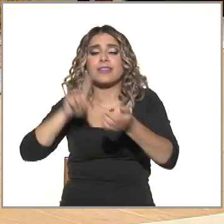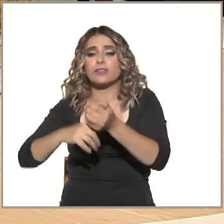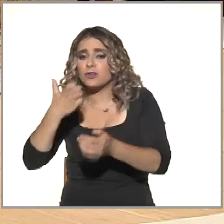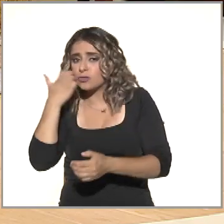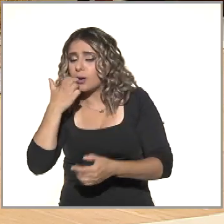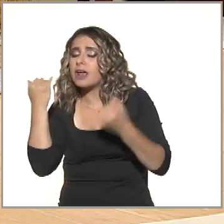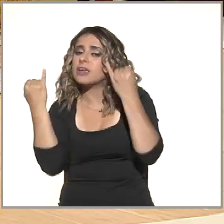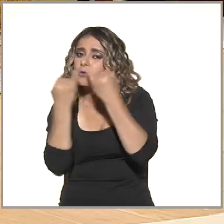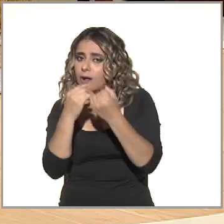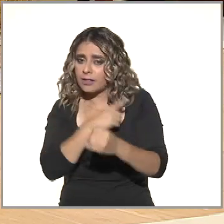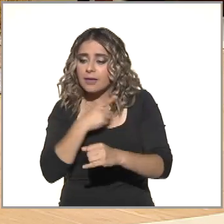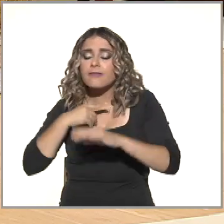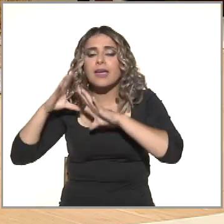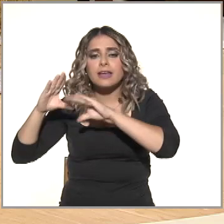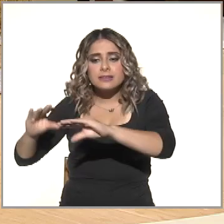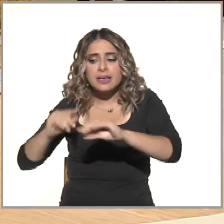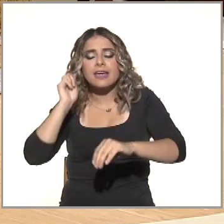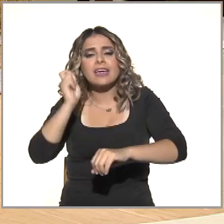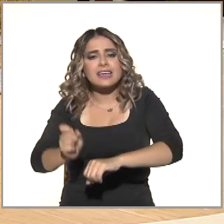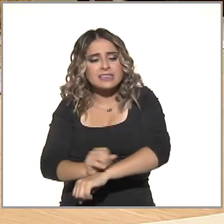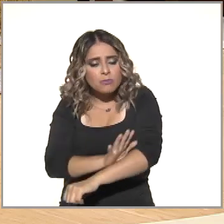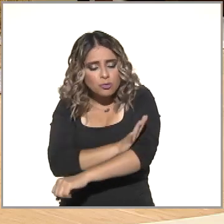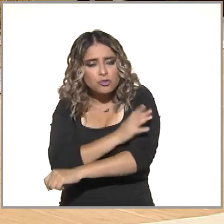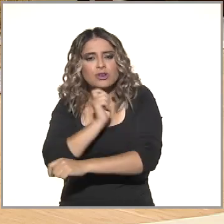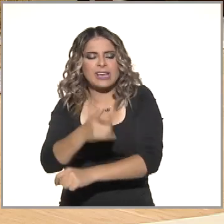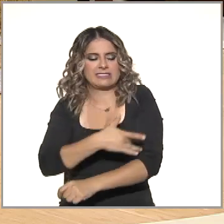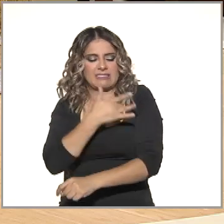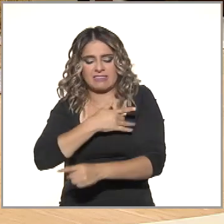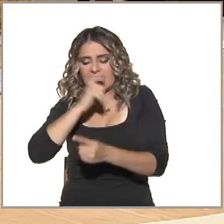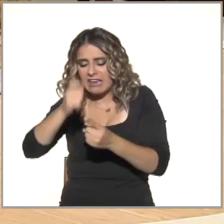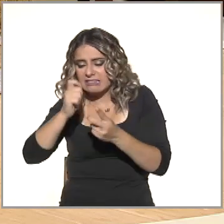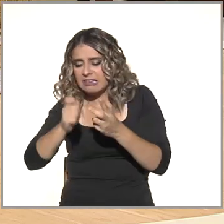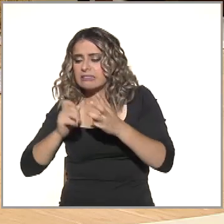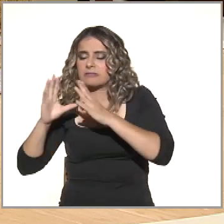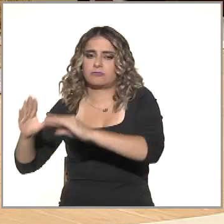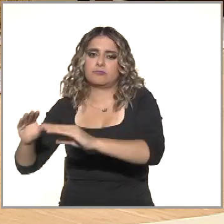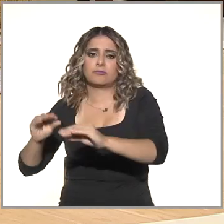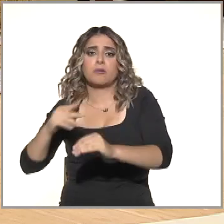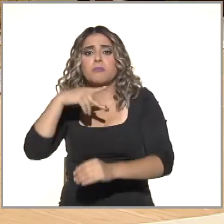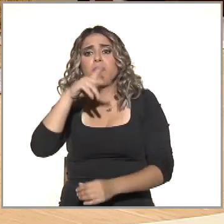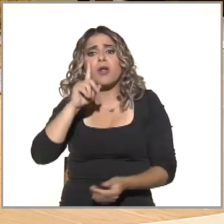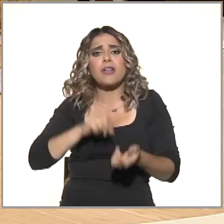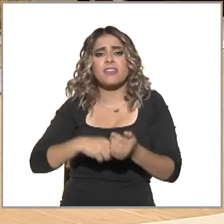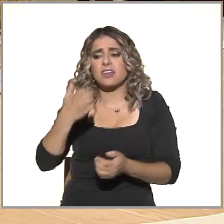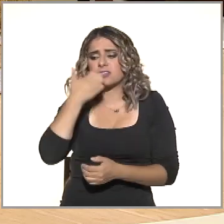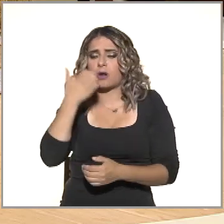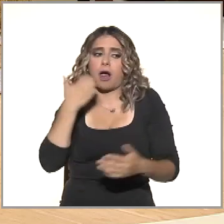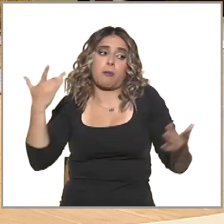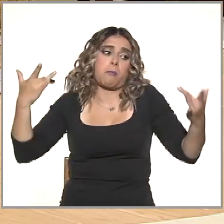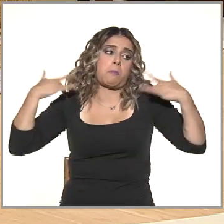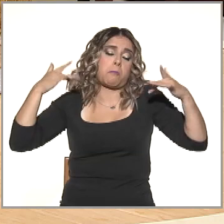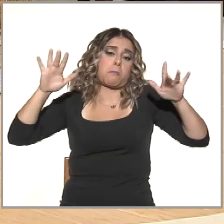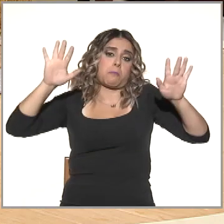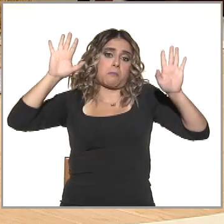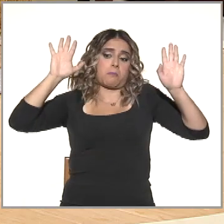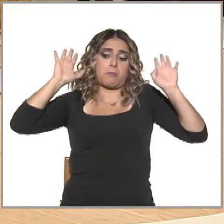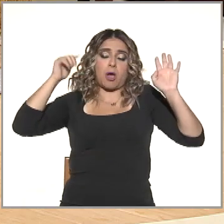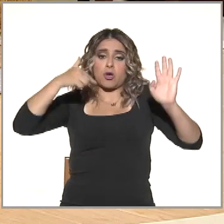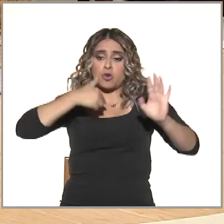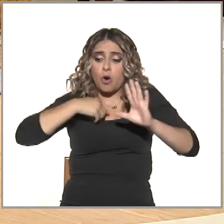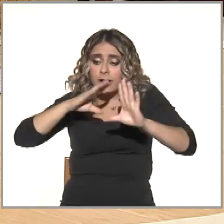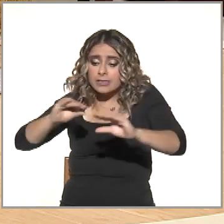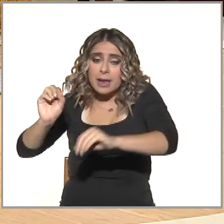escuela. Pero lo que pasa es que la escuela parece desligarse de la vida emocional de los